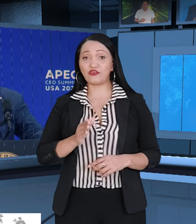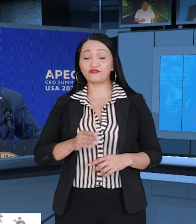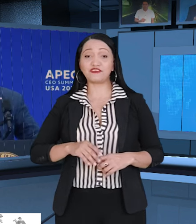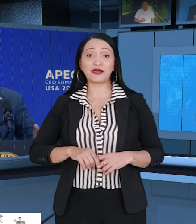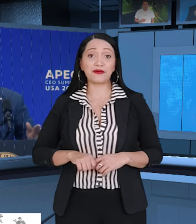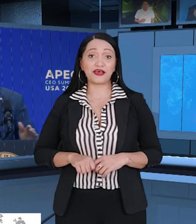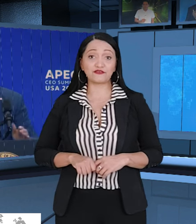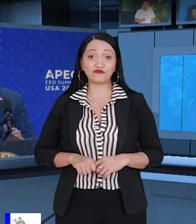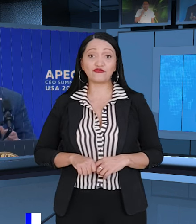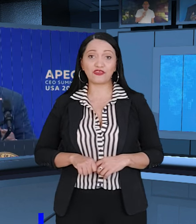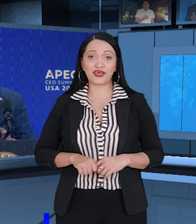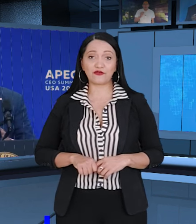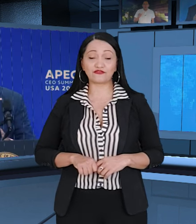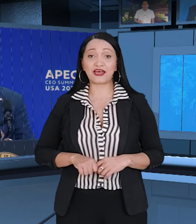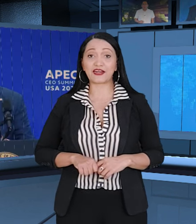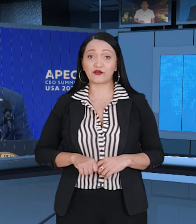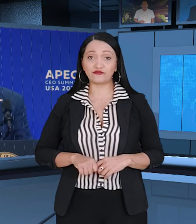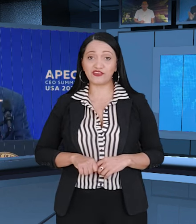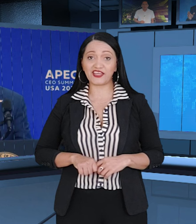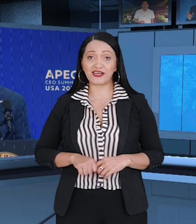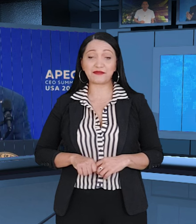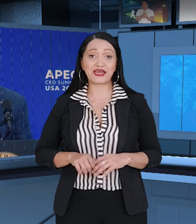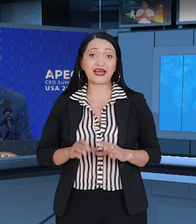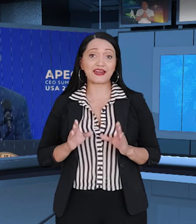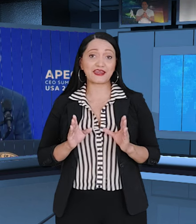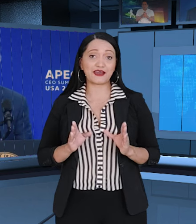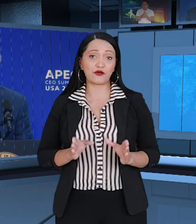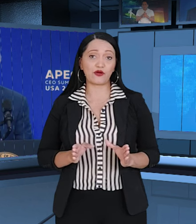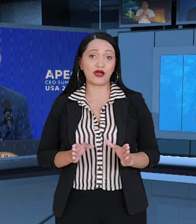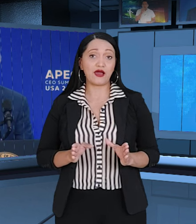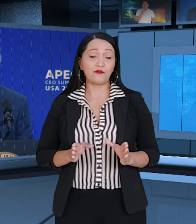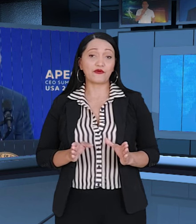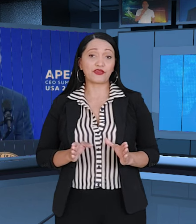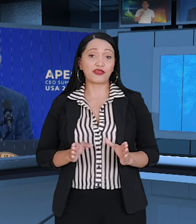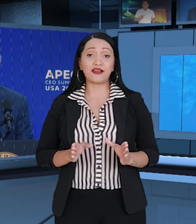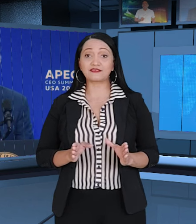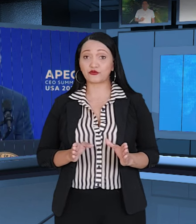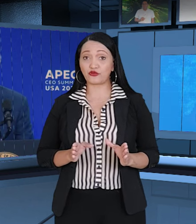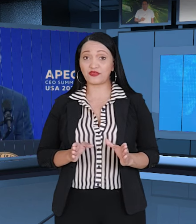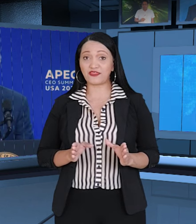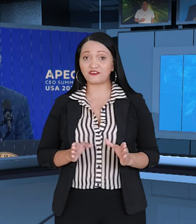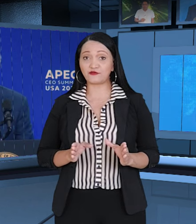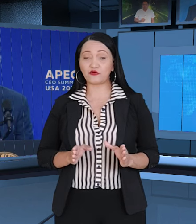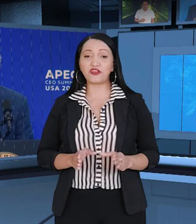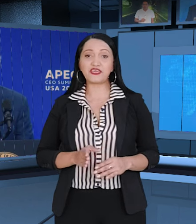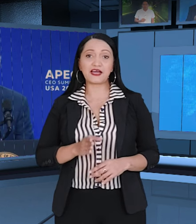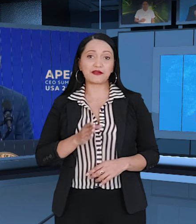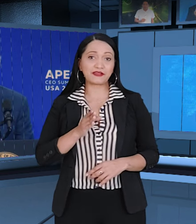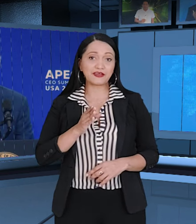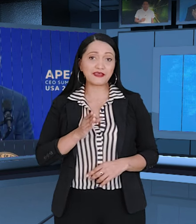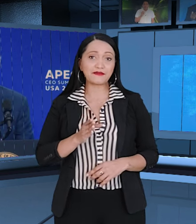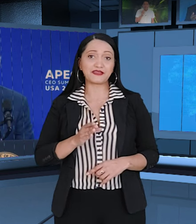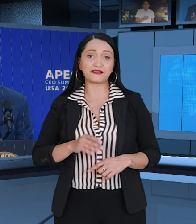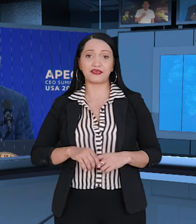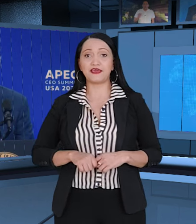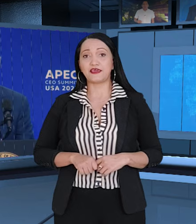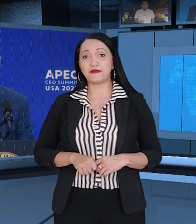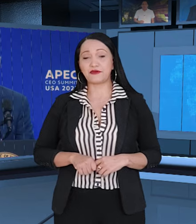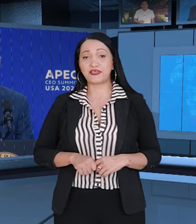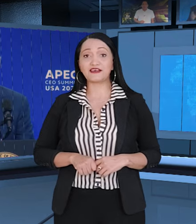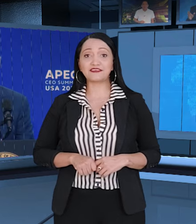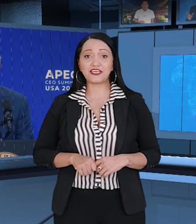Estados Unidos llama a sus ciudadanos a reconsiderar viajar a Nicaragua porque las autoridades podrían